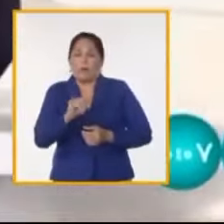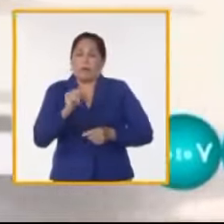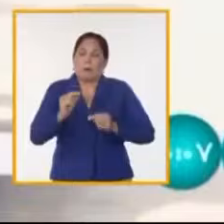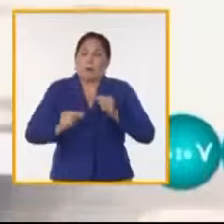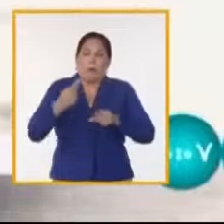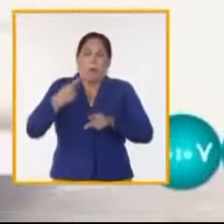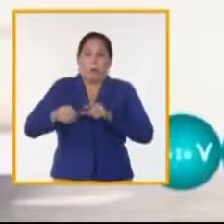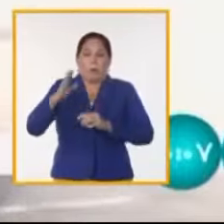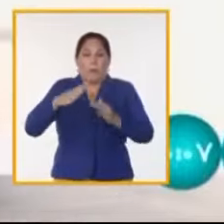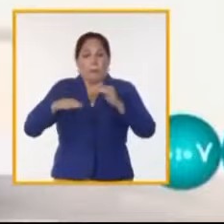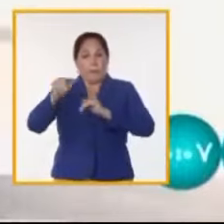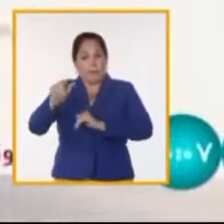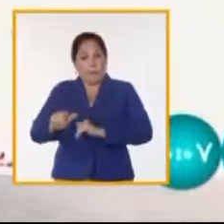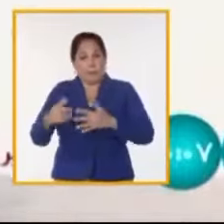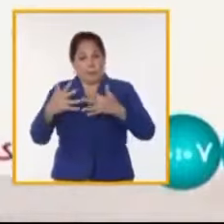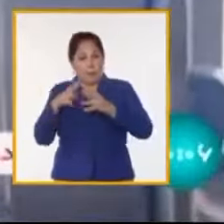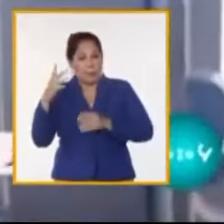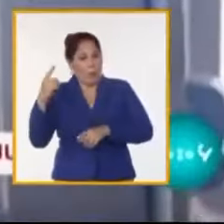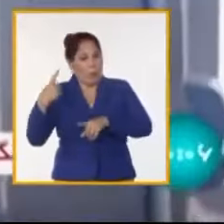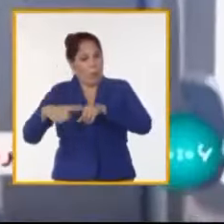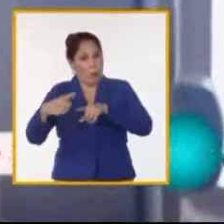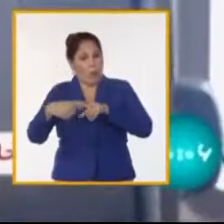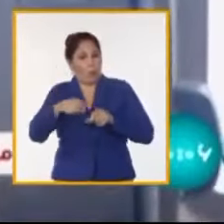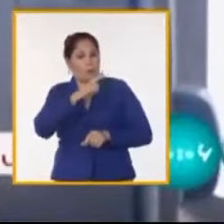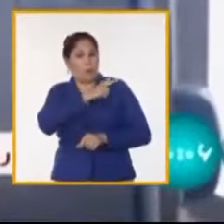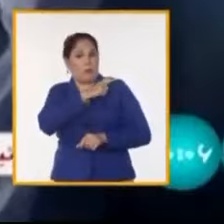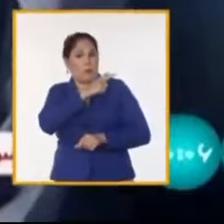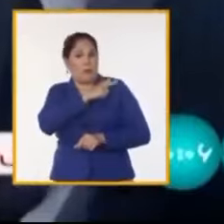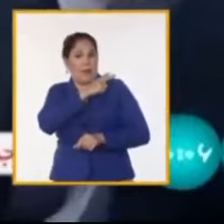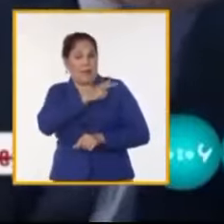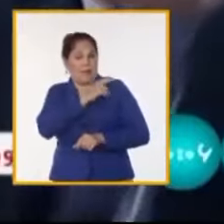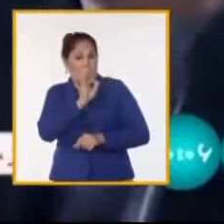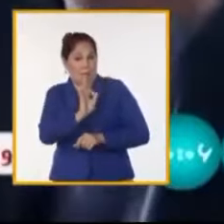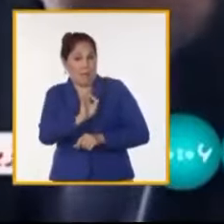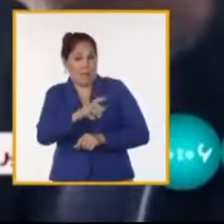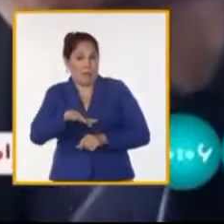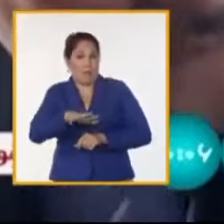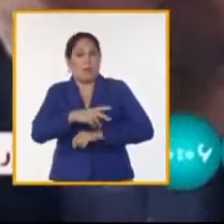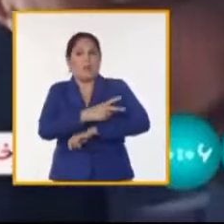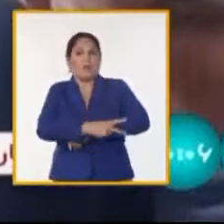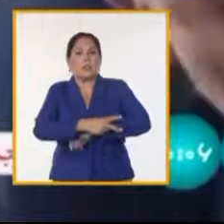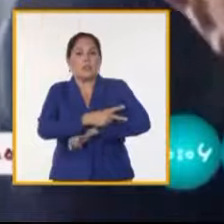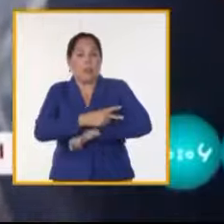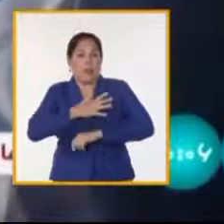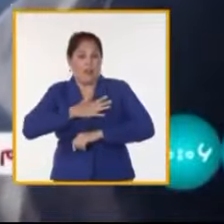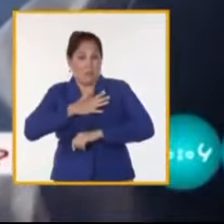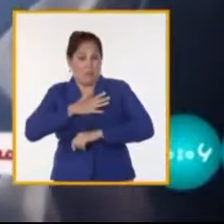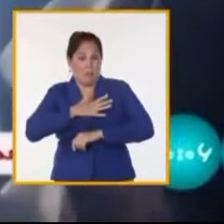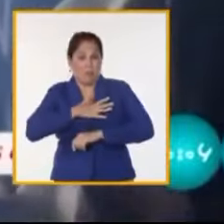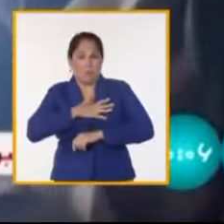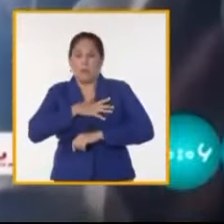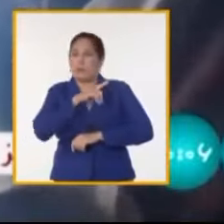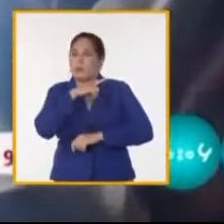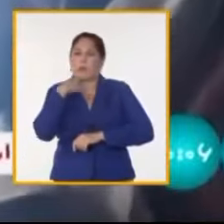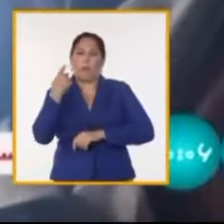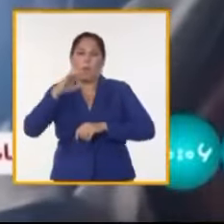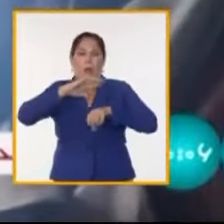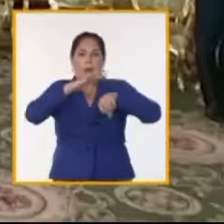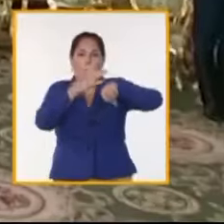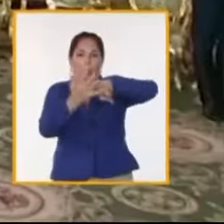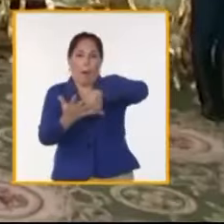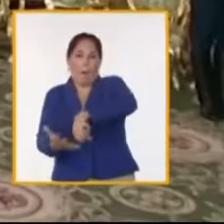ministro de relaciones exteriores y otros altos cargos de la República islámica fallecieron en un accidente de helicóptero ocurrido el